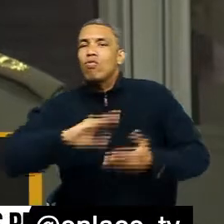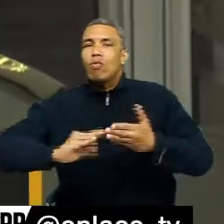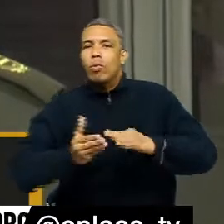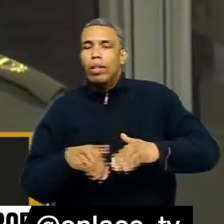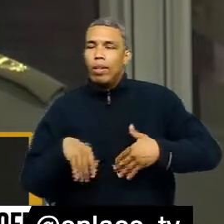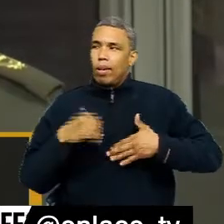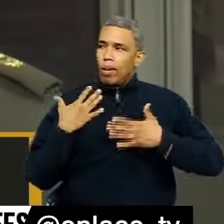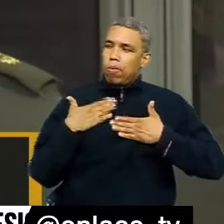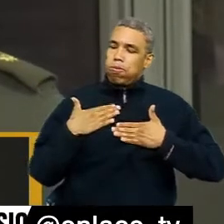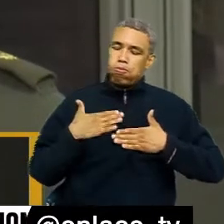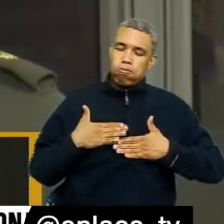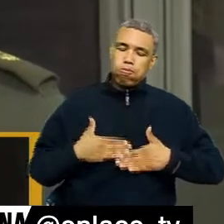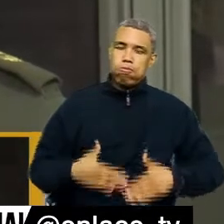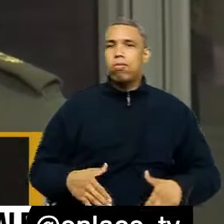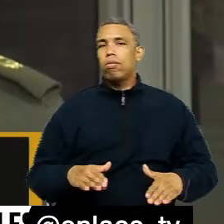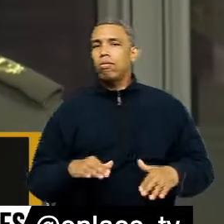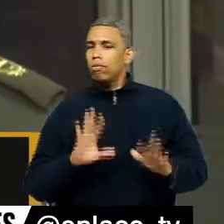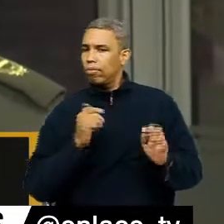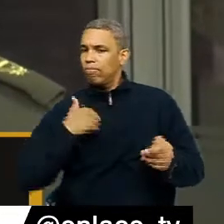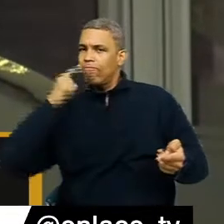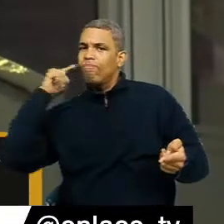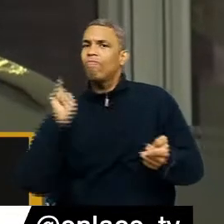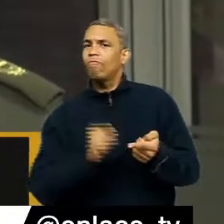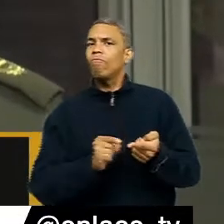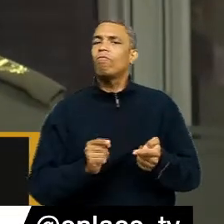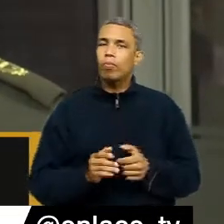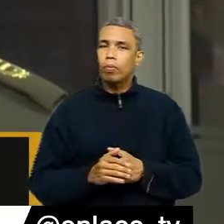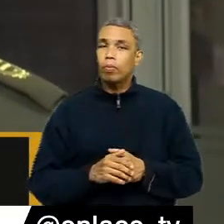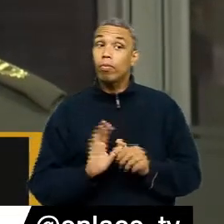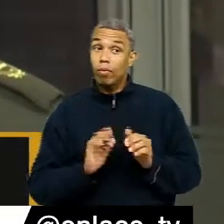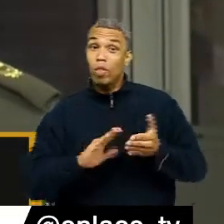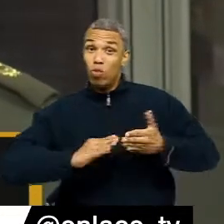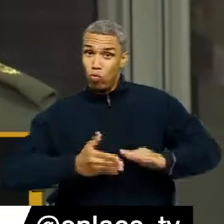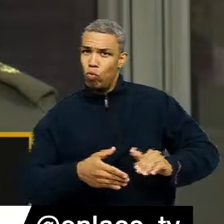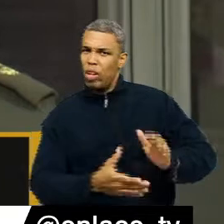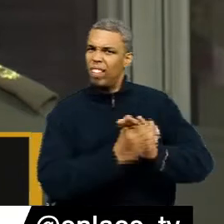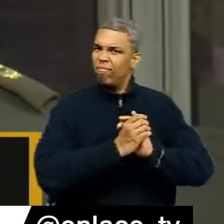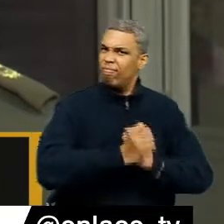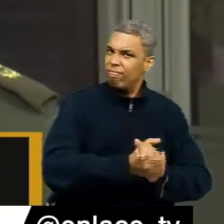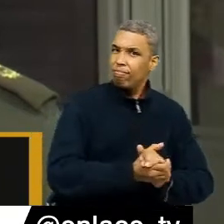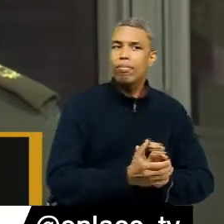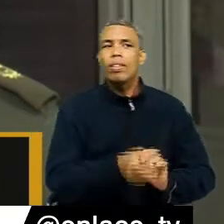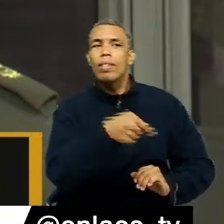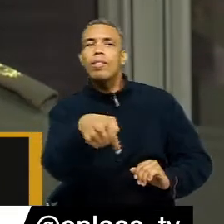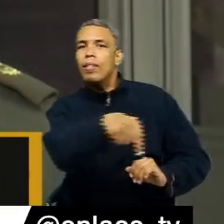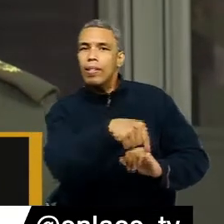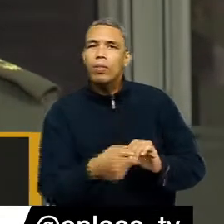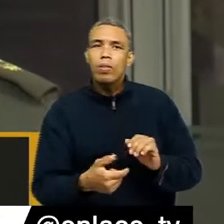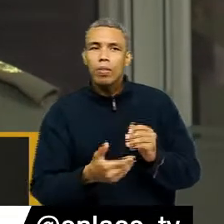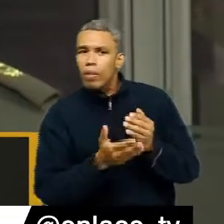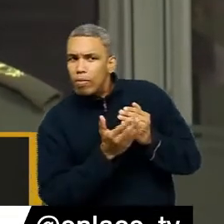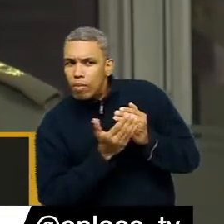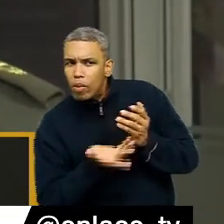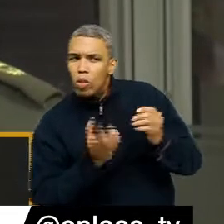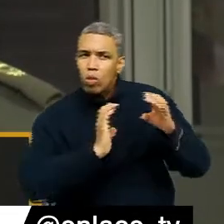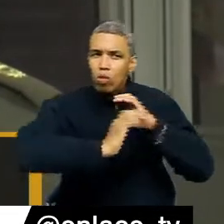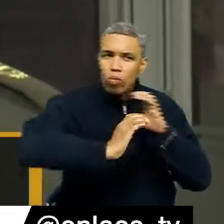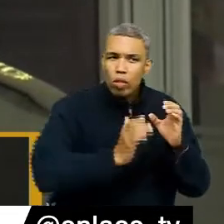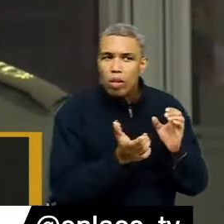por seguir trabajando concertadamente con la comunidad, de la mano con la comunidad por mejorar las condiciones de